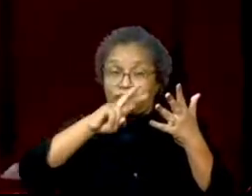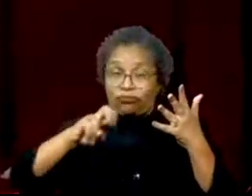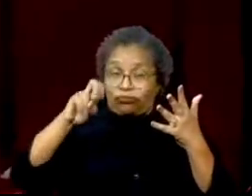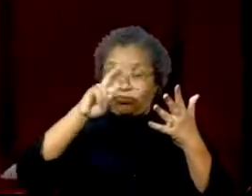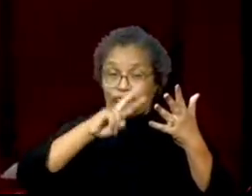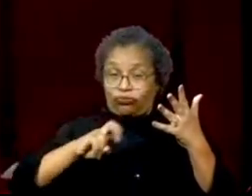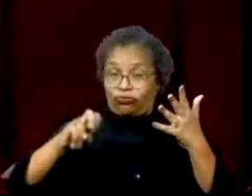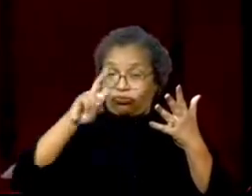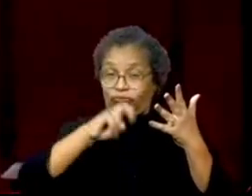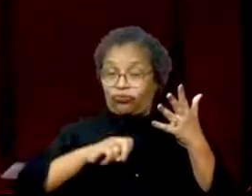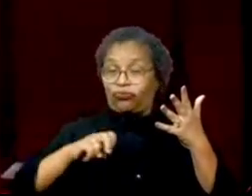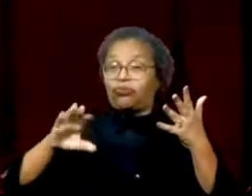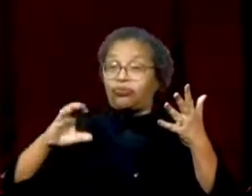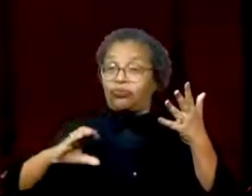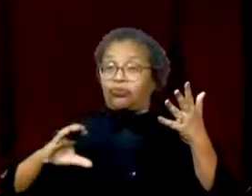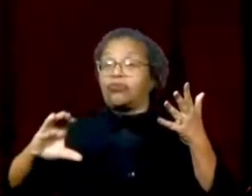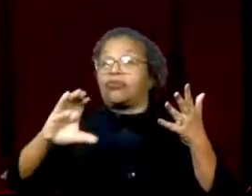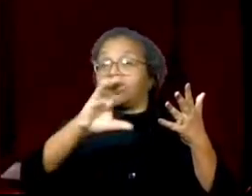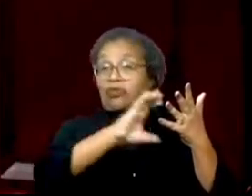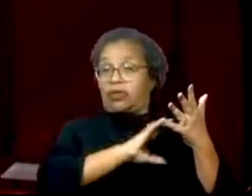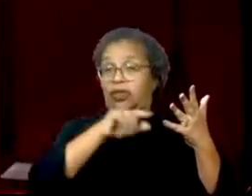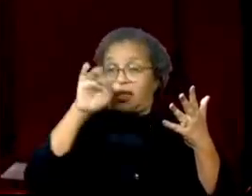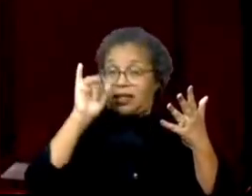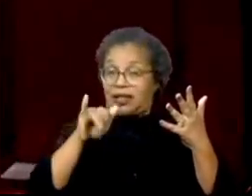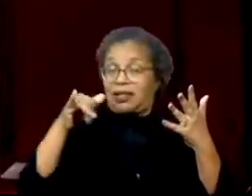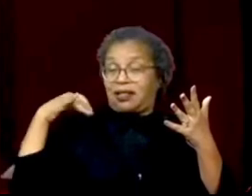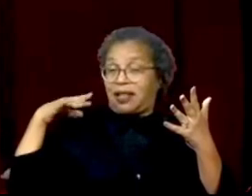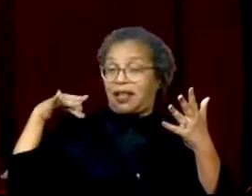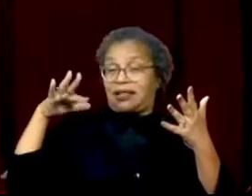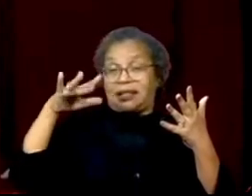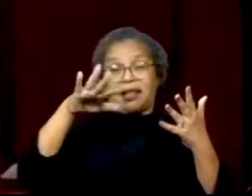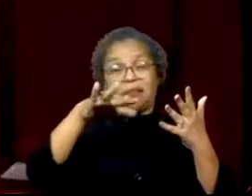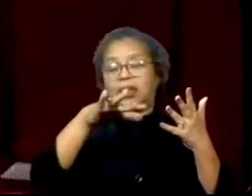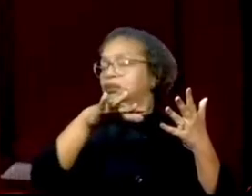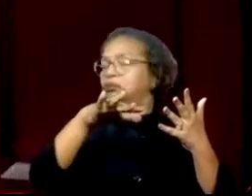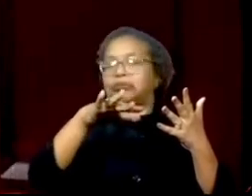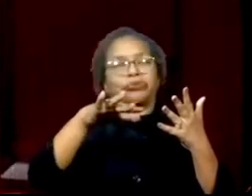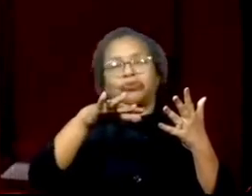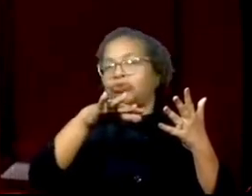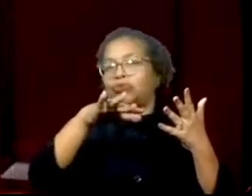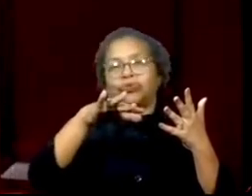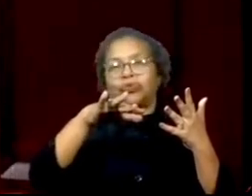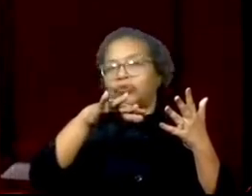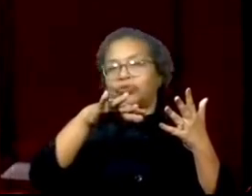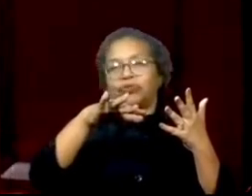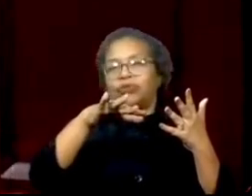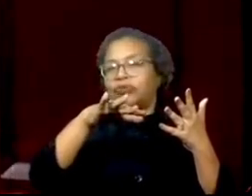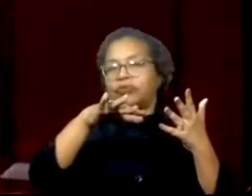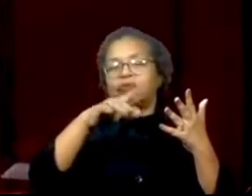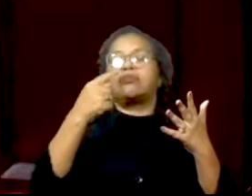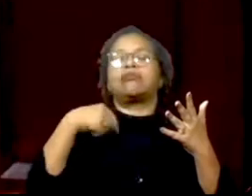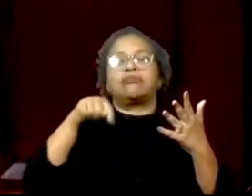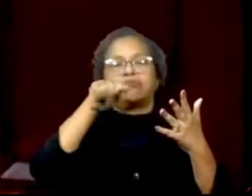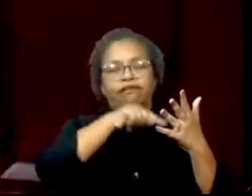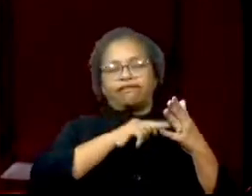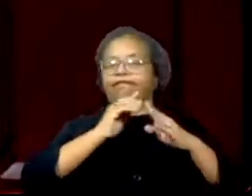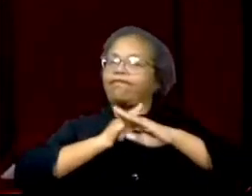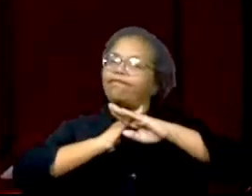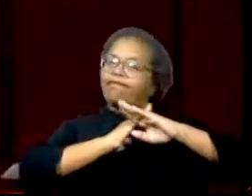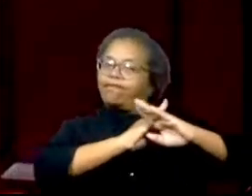el Congreso Nacional, en la Asamblea Revisora. Por lo tanto, nosotros